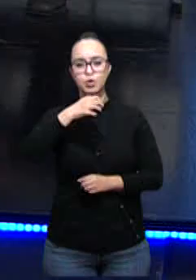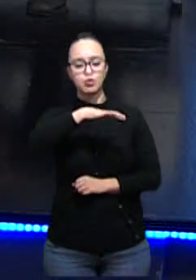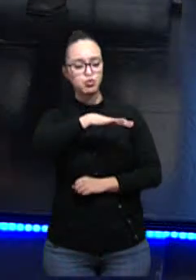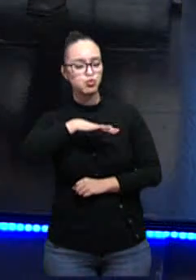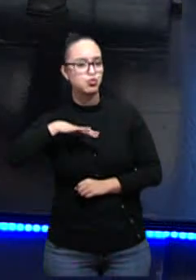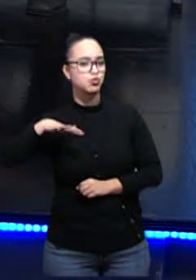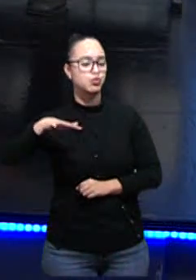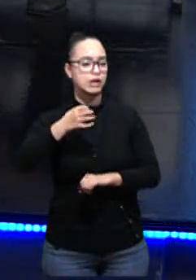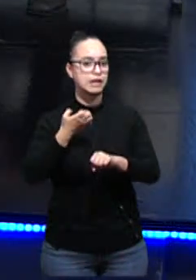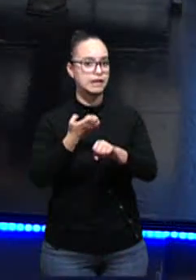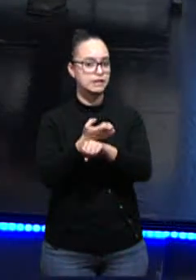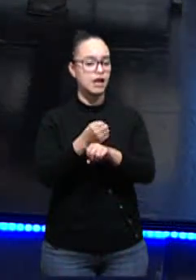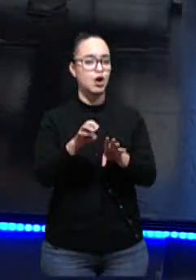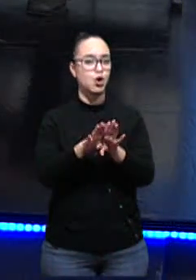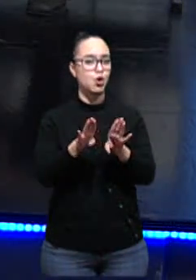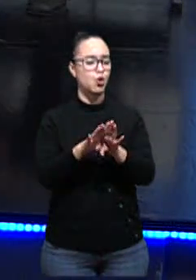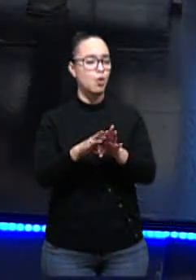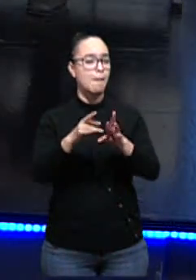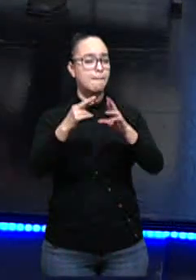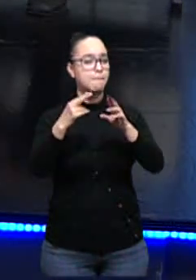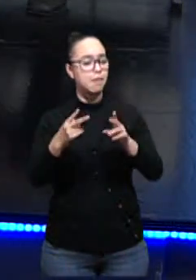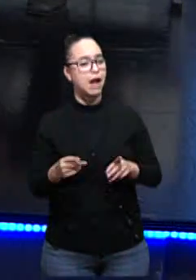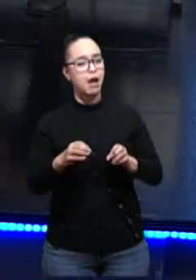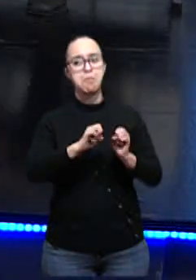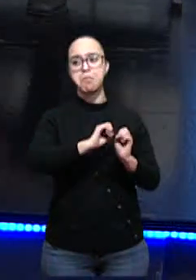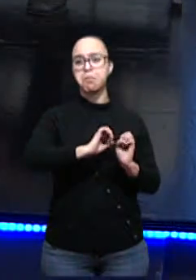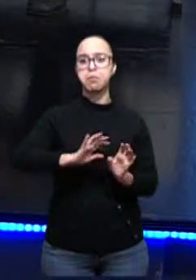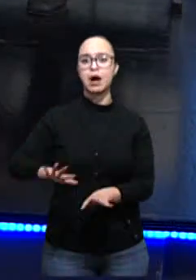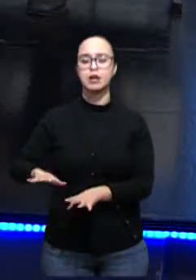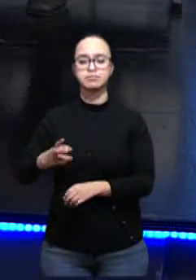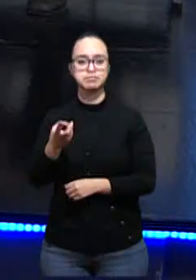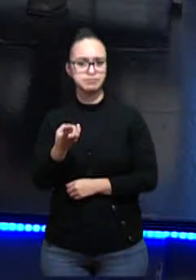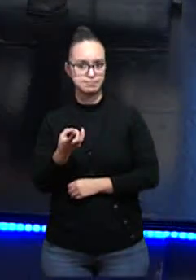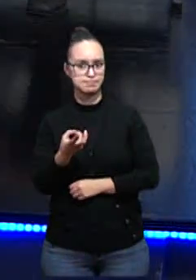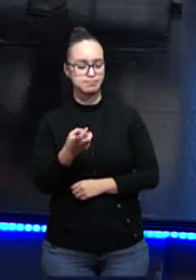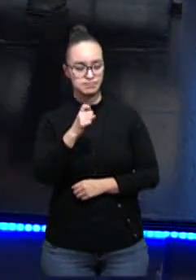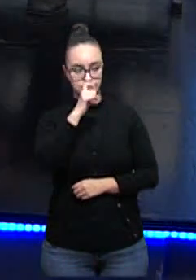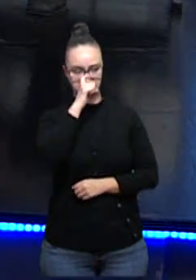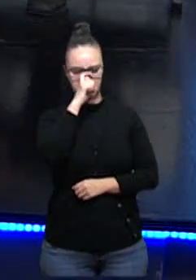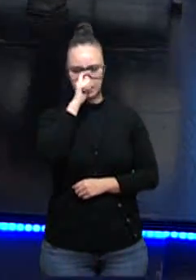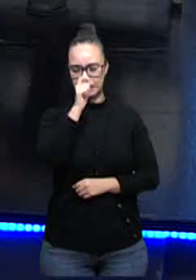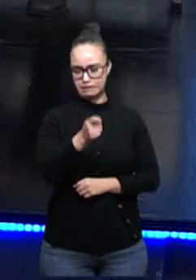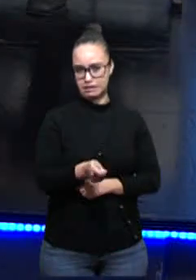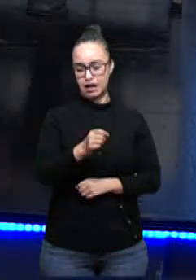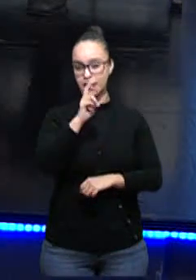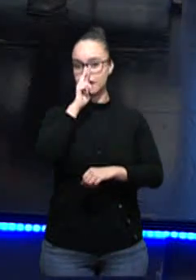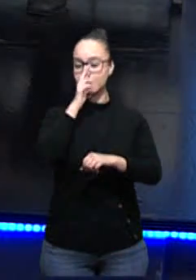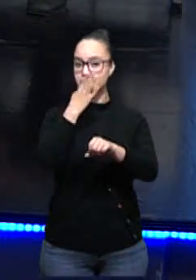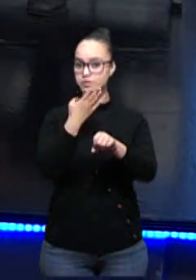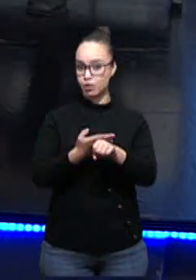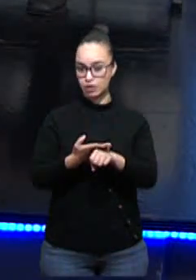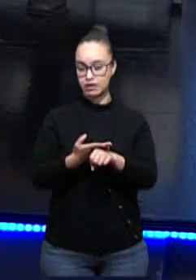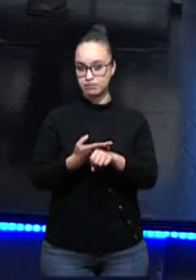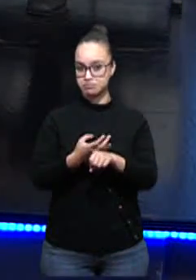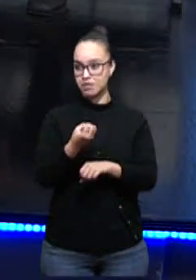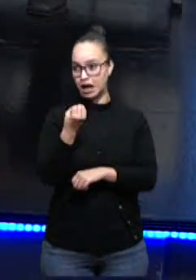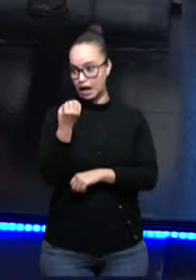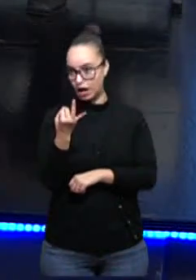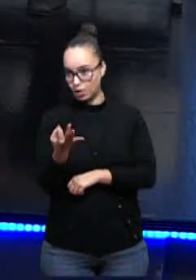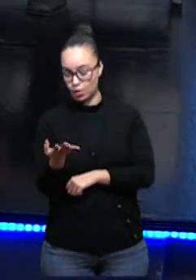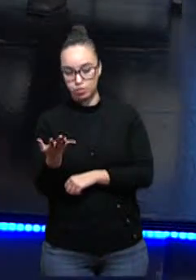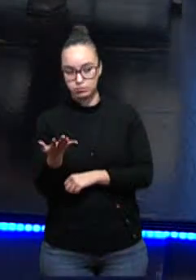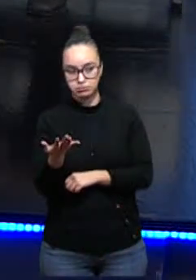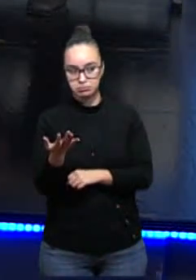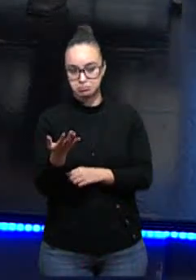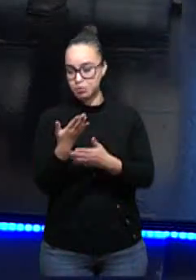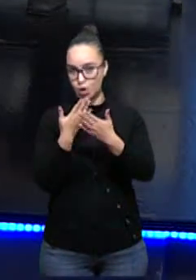se dejaron caer, ¿no? Que se dejaron al abandono. Entonces, esto también significa responsabilidad incluso de algunos que ya no están,